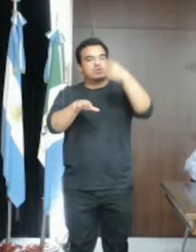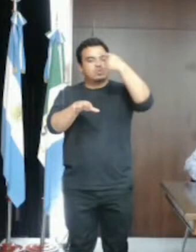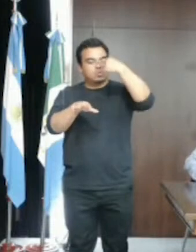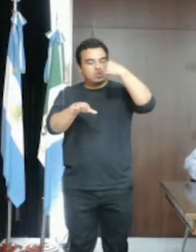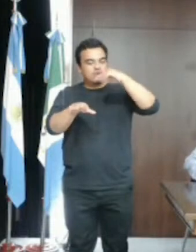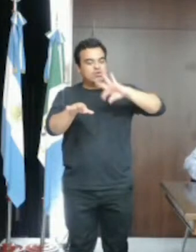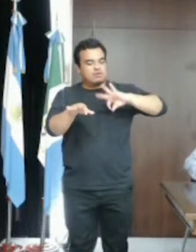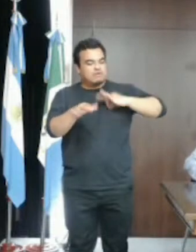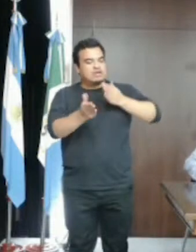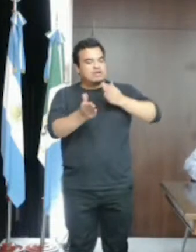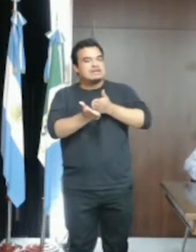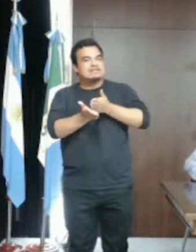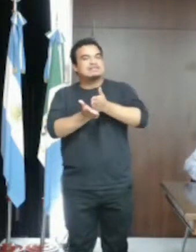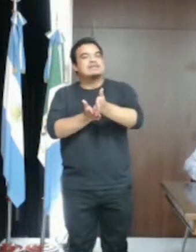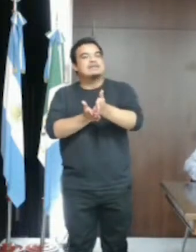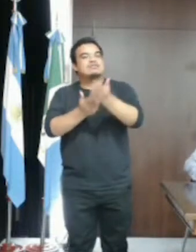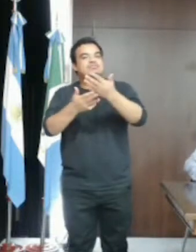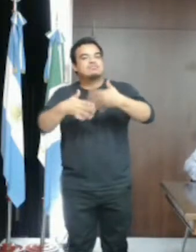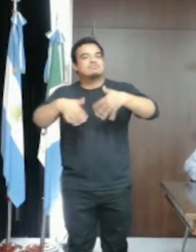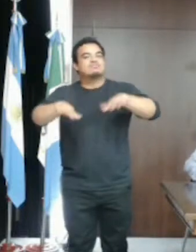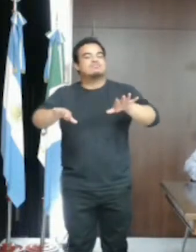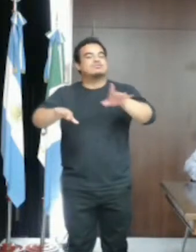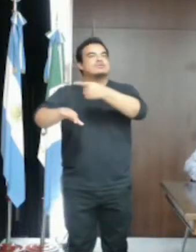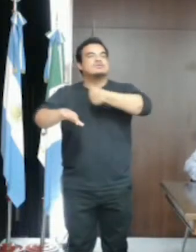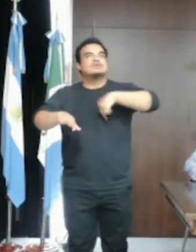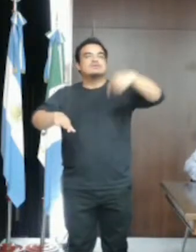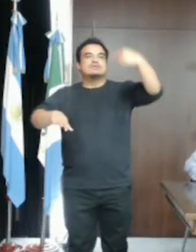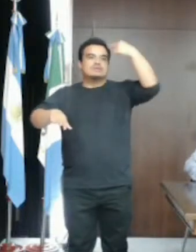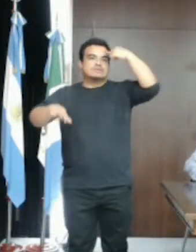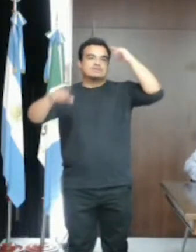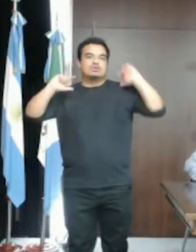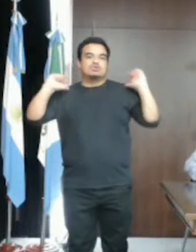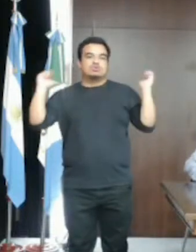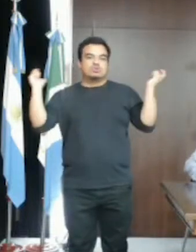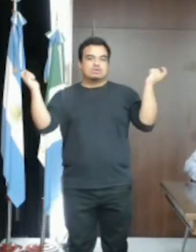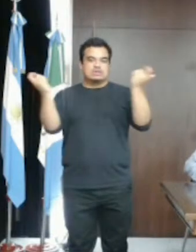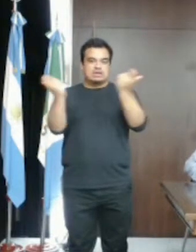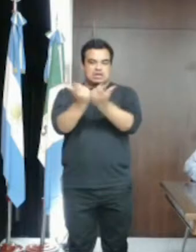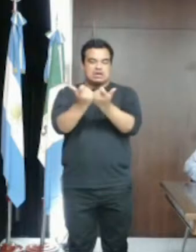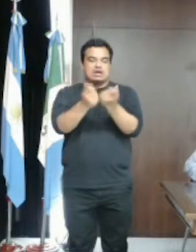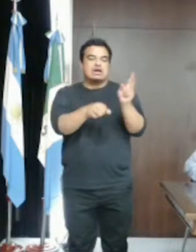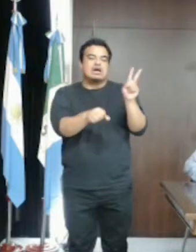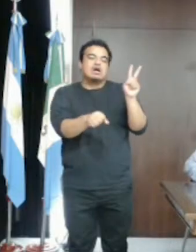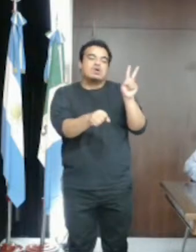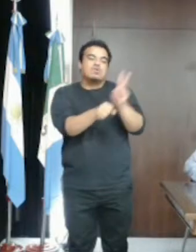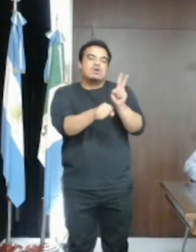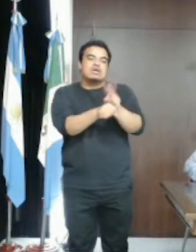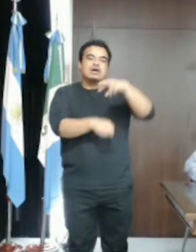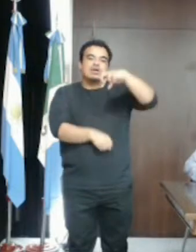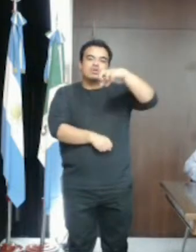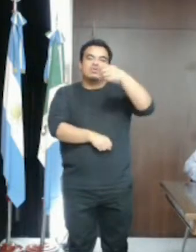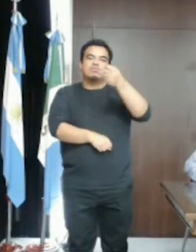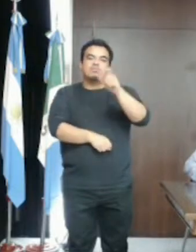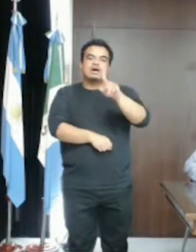Entonces, ¿por qué no podemos como sociedad ofrecer cuidados paliativos? Claro que vamos a tener que poner